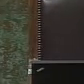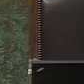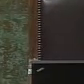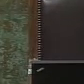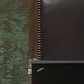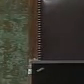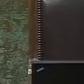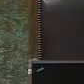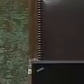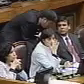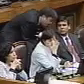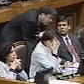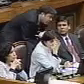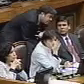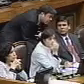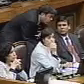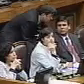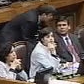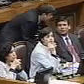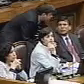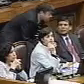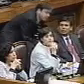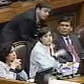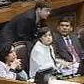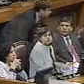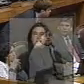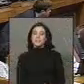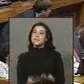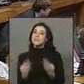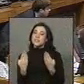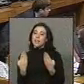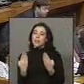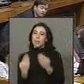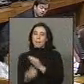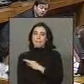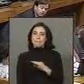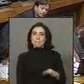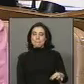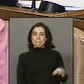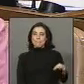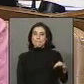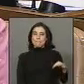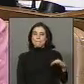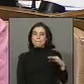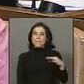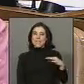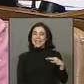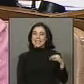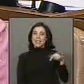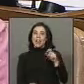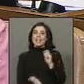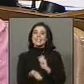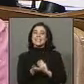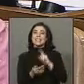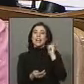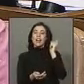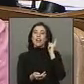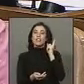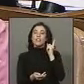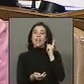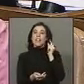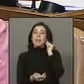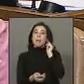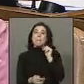Gracias, presidente. Aprovechar de saludar a nuestra ministra, hoy día Secretaría Nacional de la Mujer,